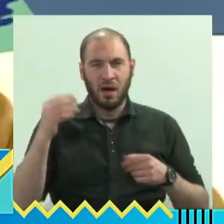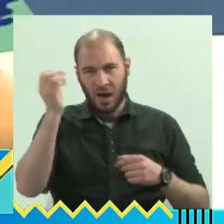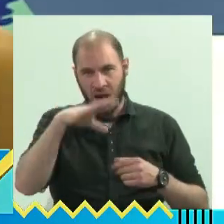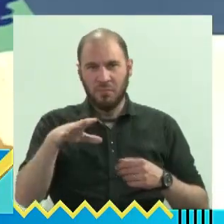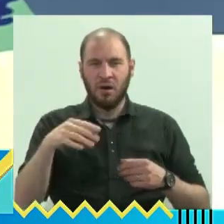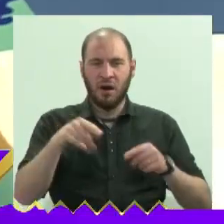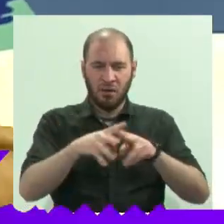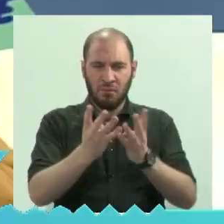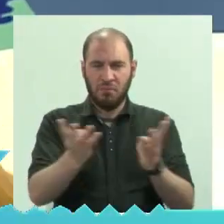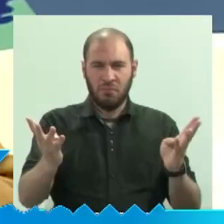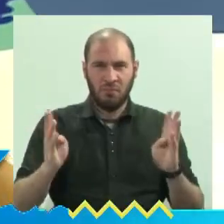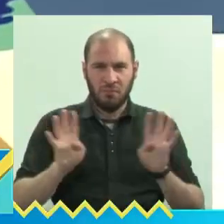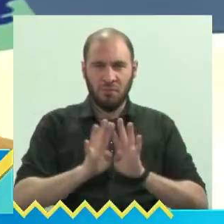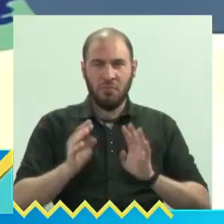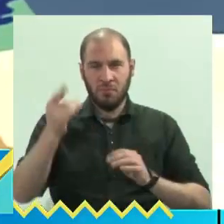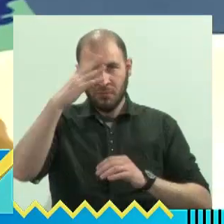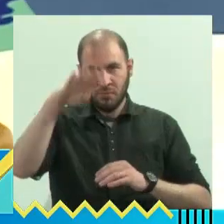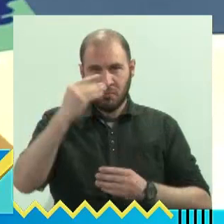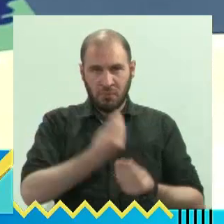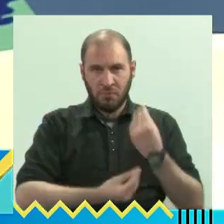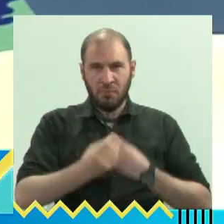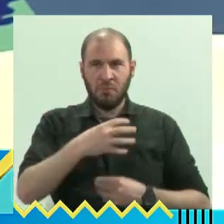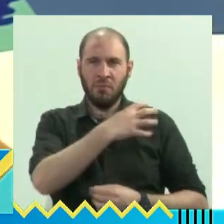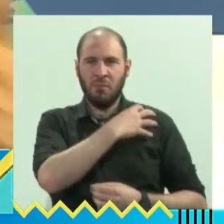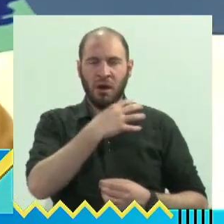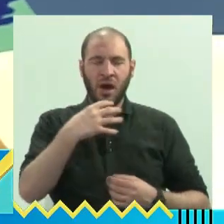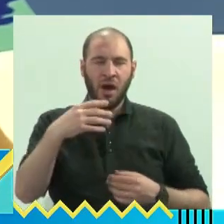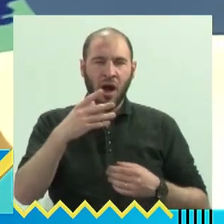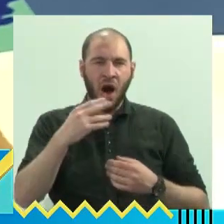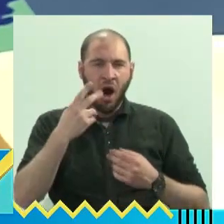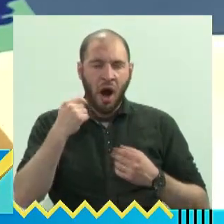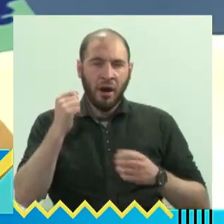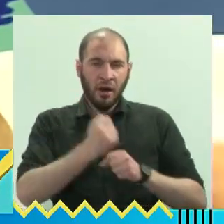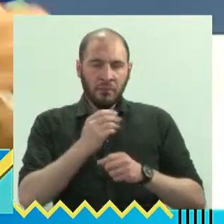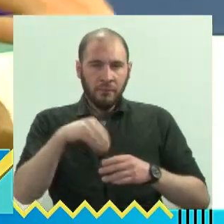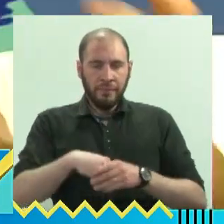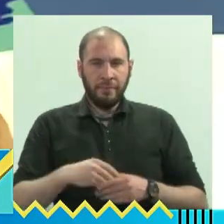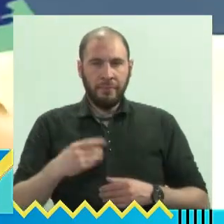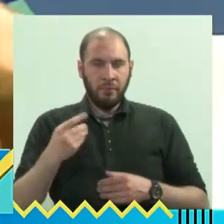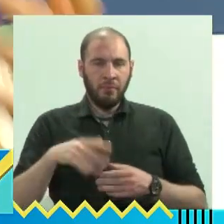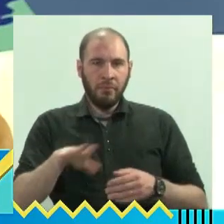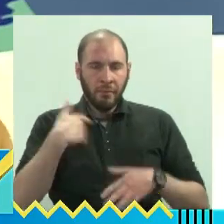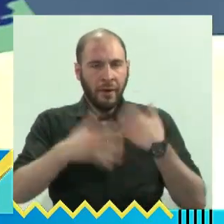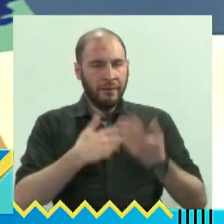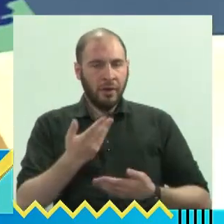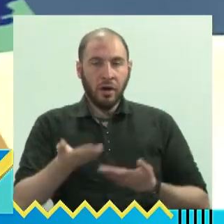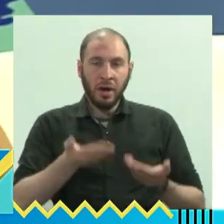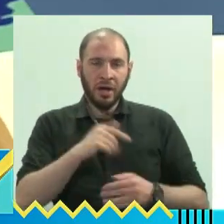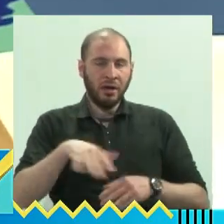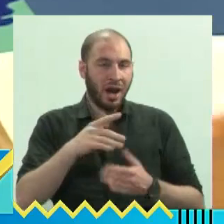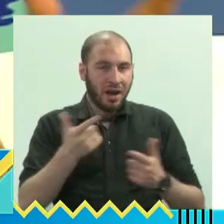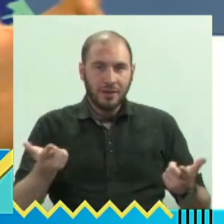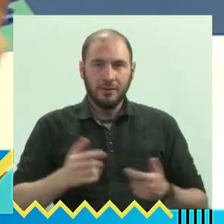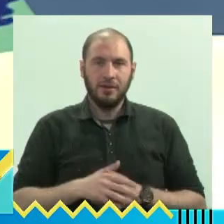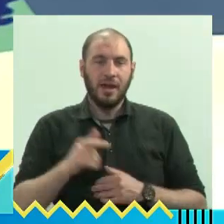alambrados, el gaucho sustituido por el peón, en un momento de mucha efervescencia social, mucha injusticia social.